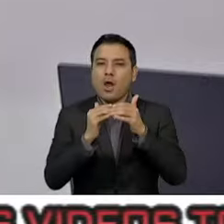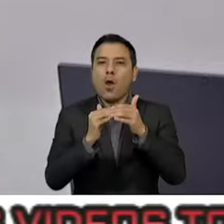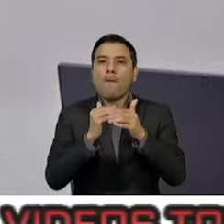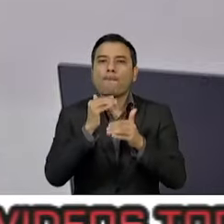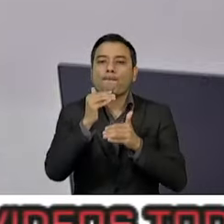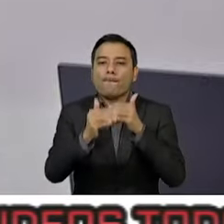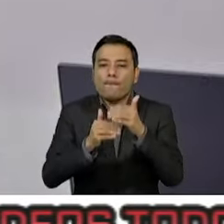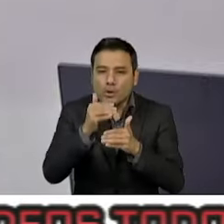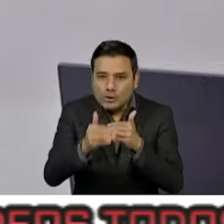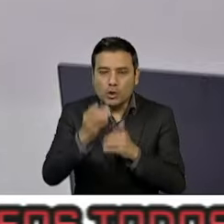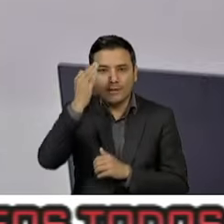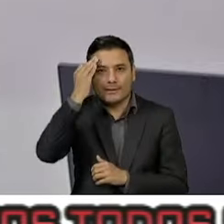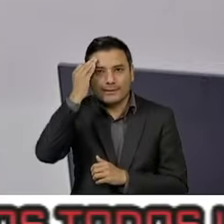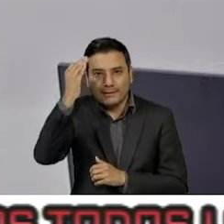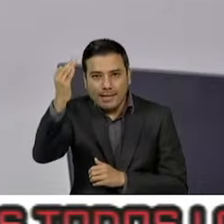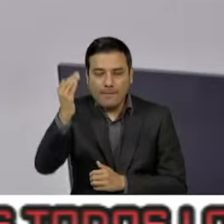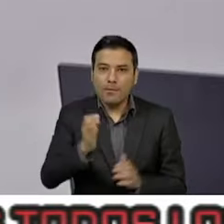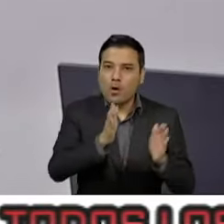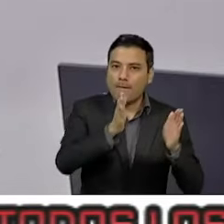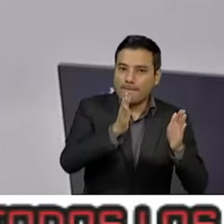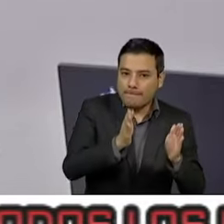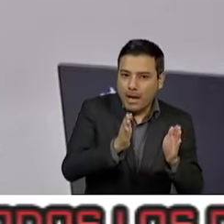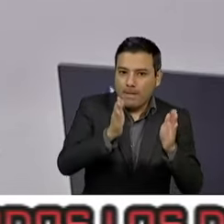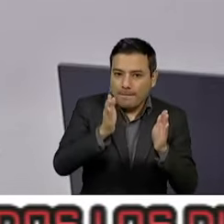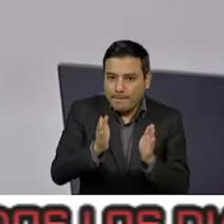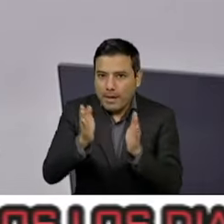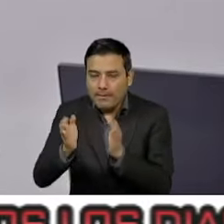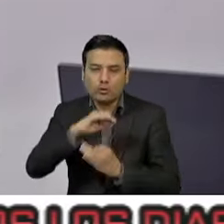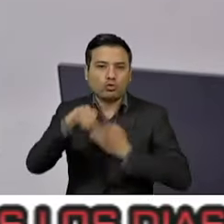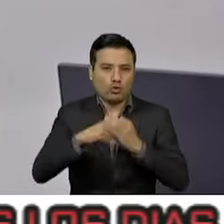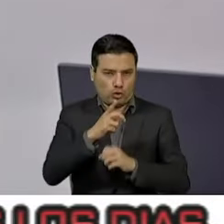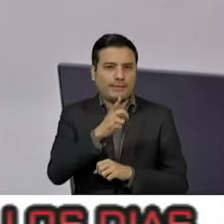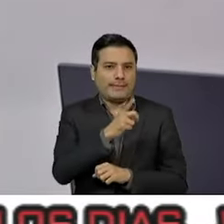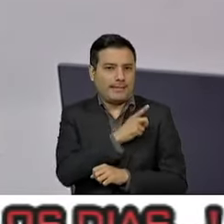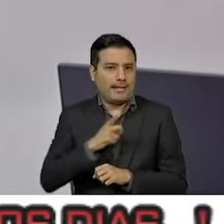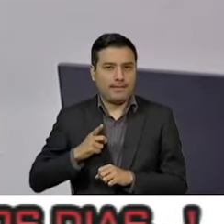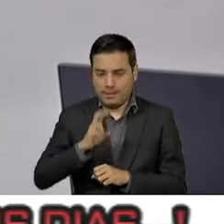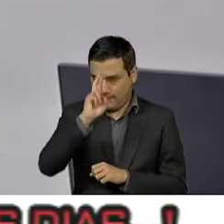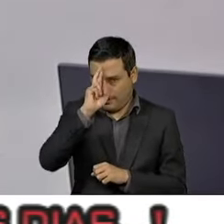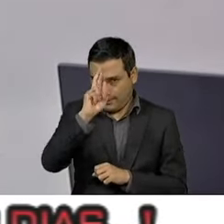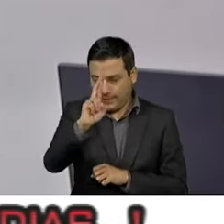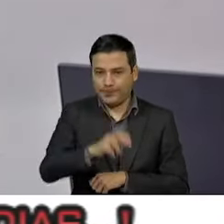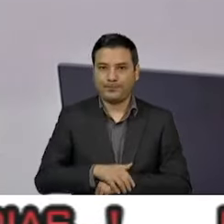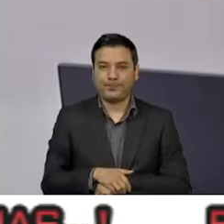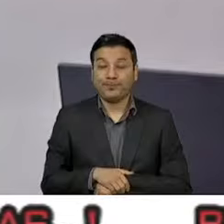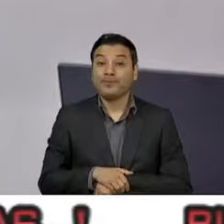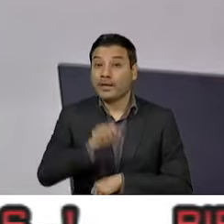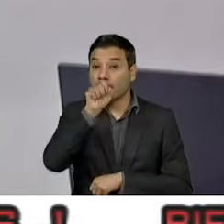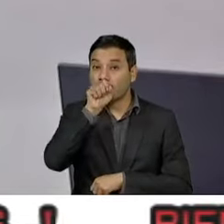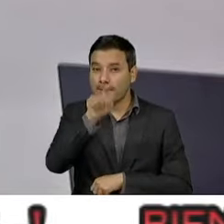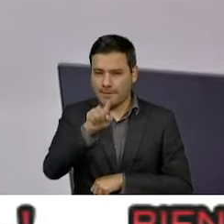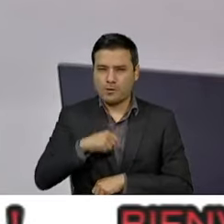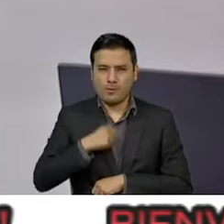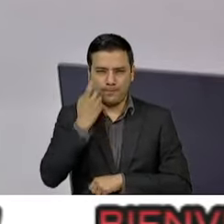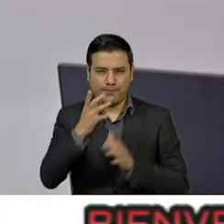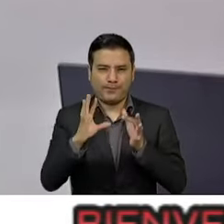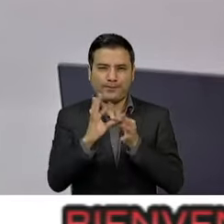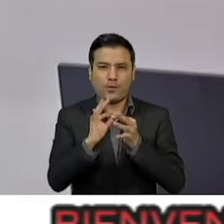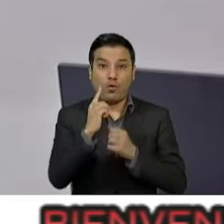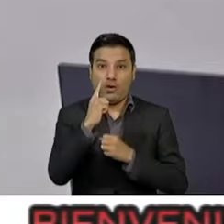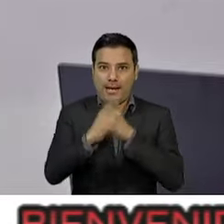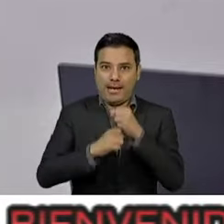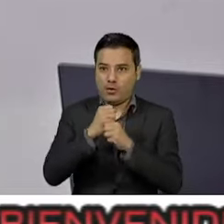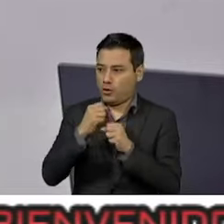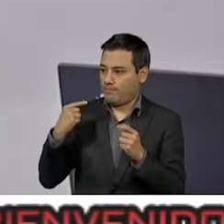ejecución deben ser respetados por todas y por todos. Con todo este contexto, debo hacer mención que este primer año de